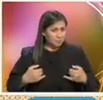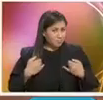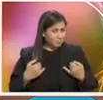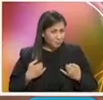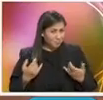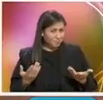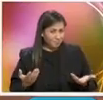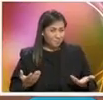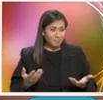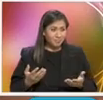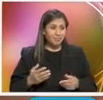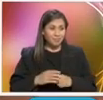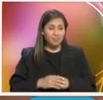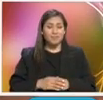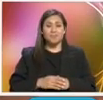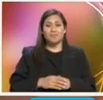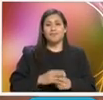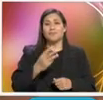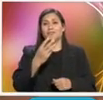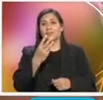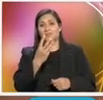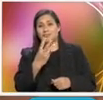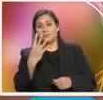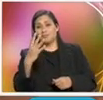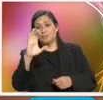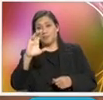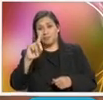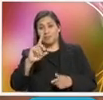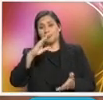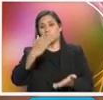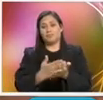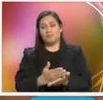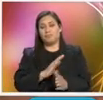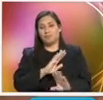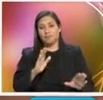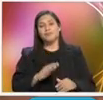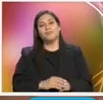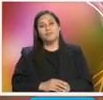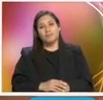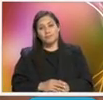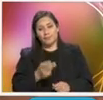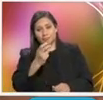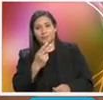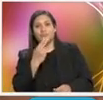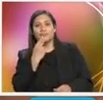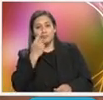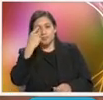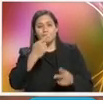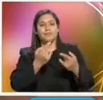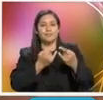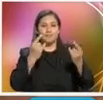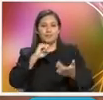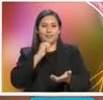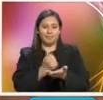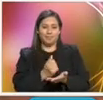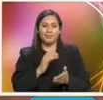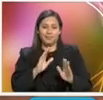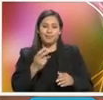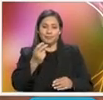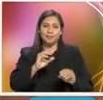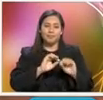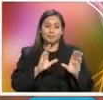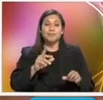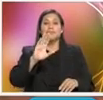Apenas comenzando, saliendo, ¿no? 3, 4, 5 discos Claro. y ahí se termina su carrera. Pero bueno, eso también sirve para que sean leyenda, ¿no? Eso es todo, claro